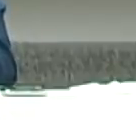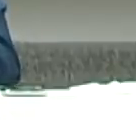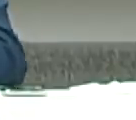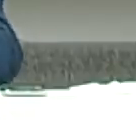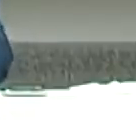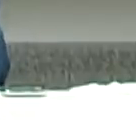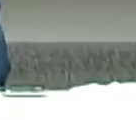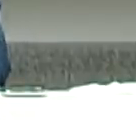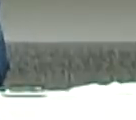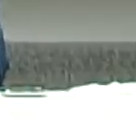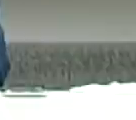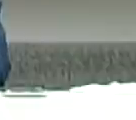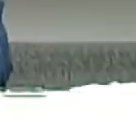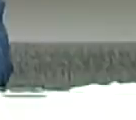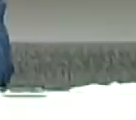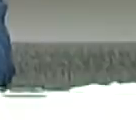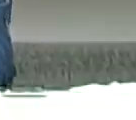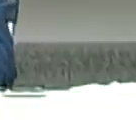esta ofensiva